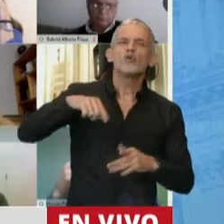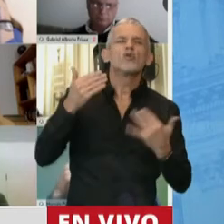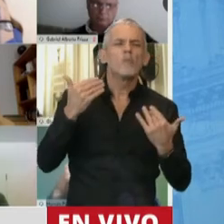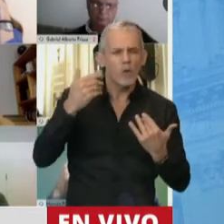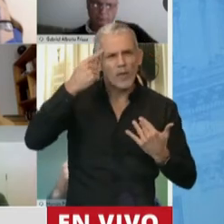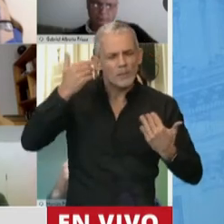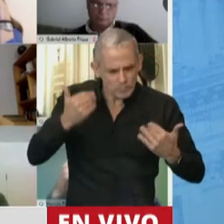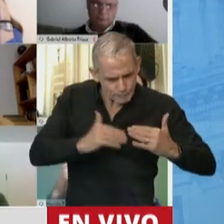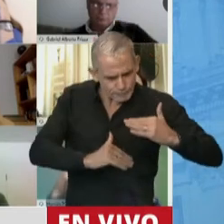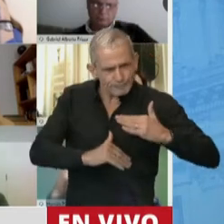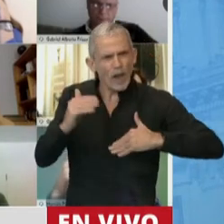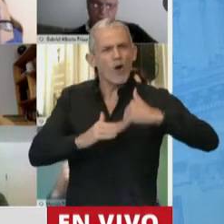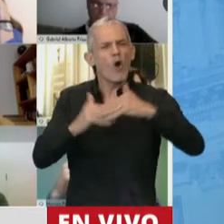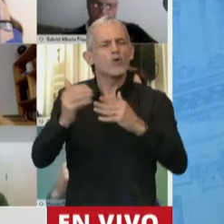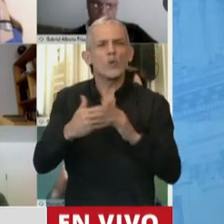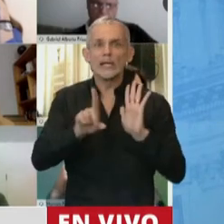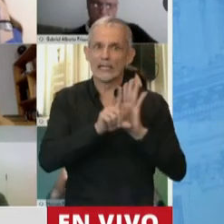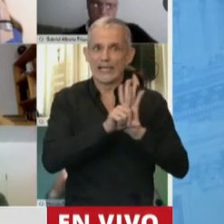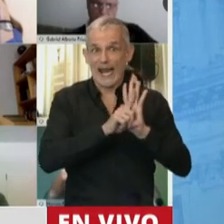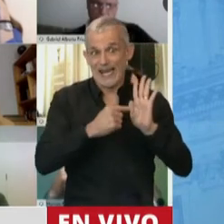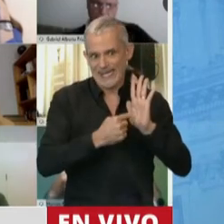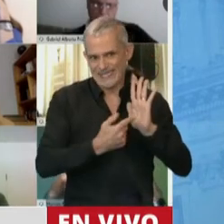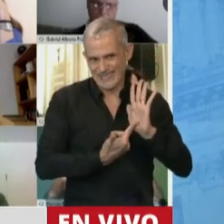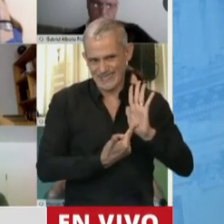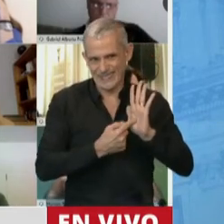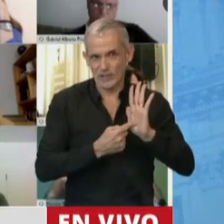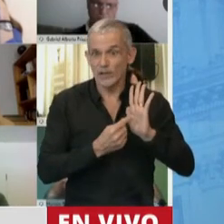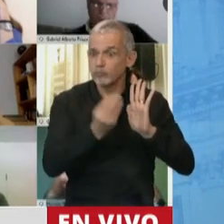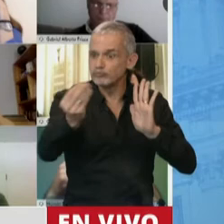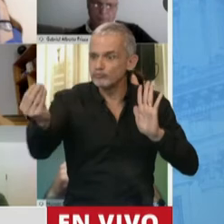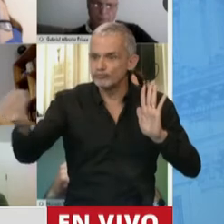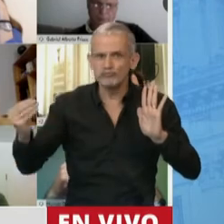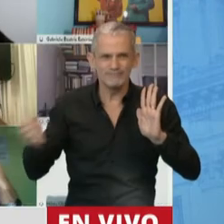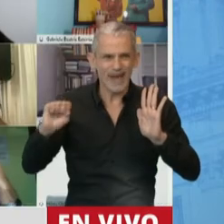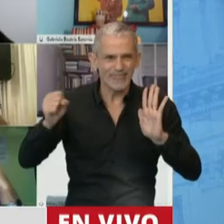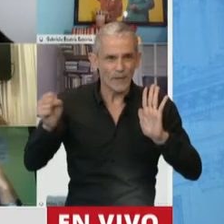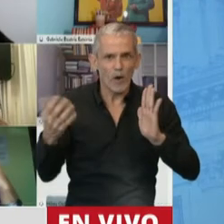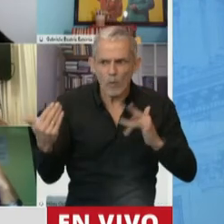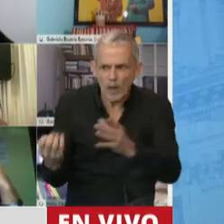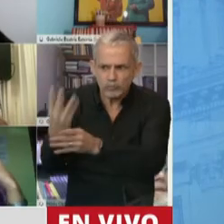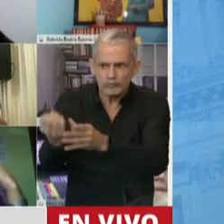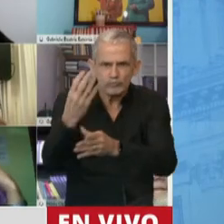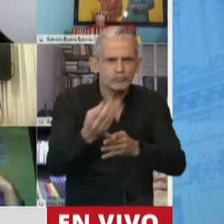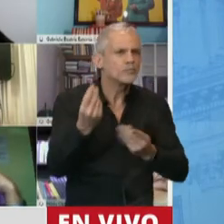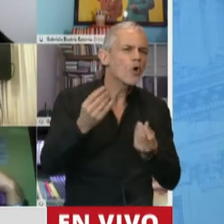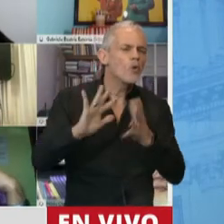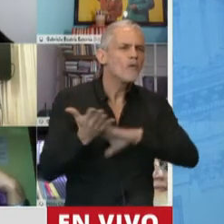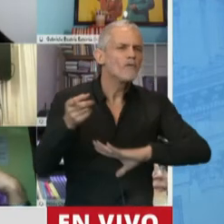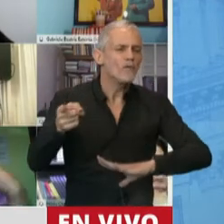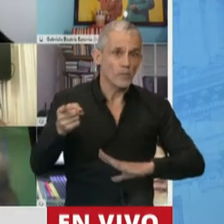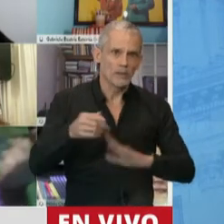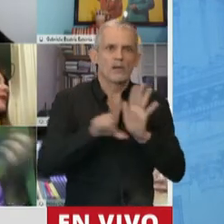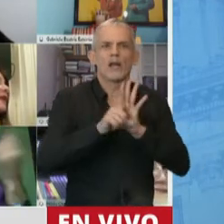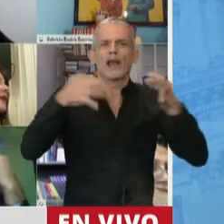construir las leyes que permitan que esos empleos se generen en el marco de